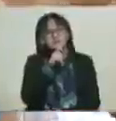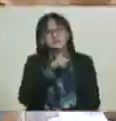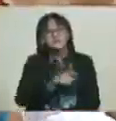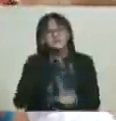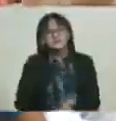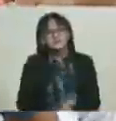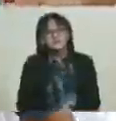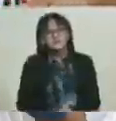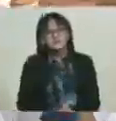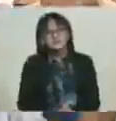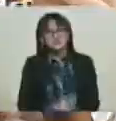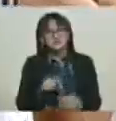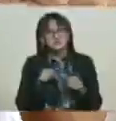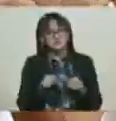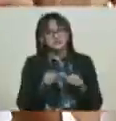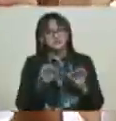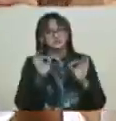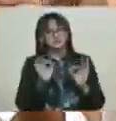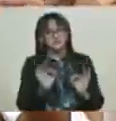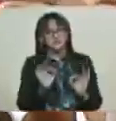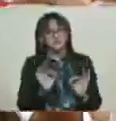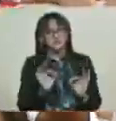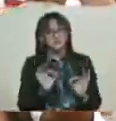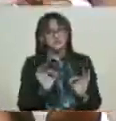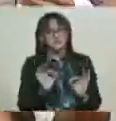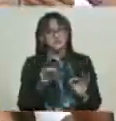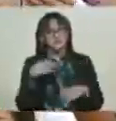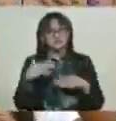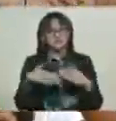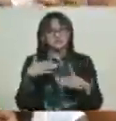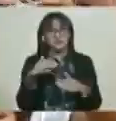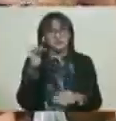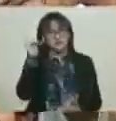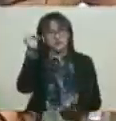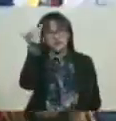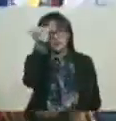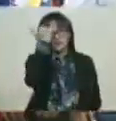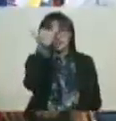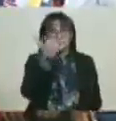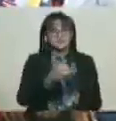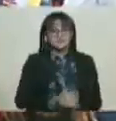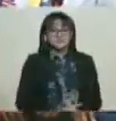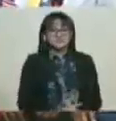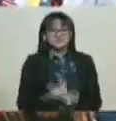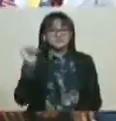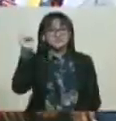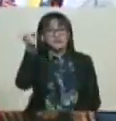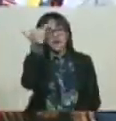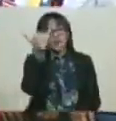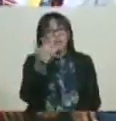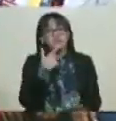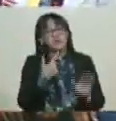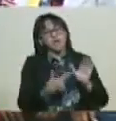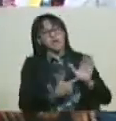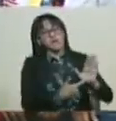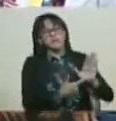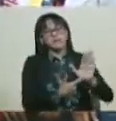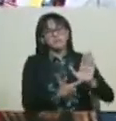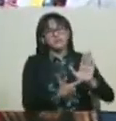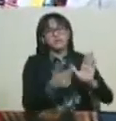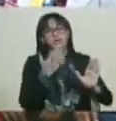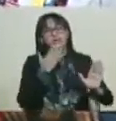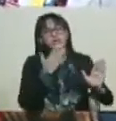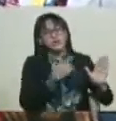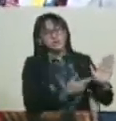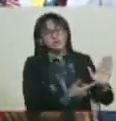para seguir consolidando como hemos hecho en ganas y ahora cuyo ejemplo compañero